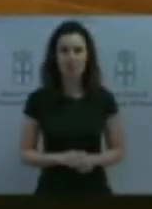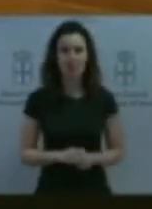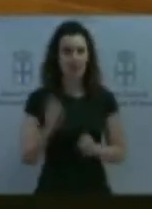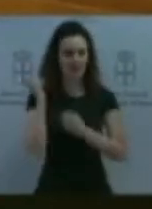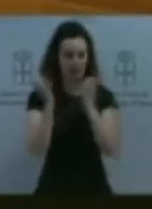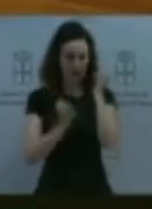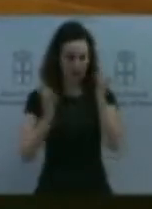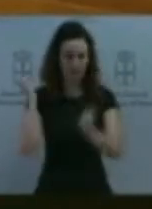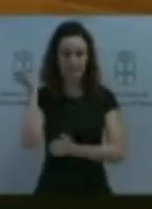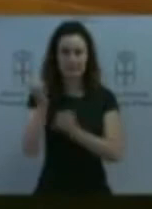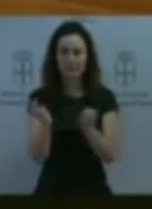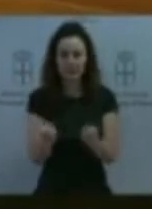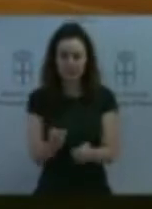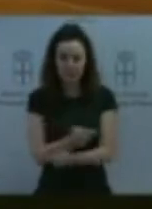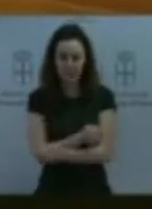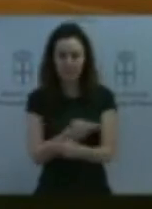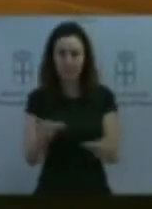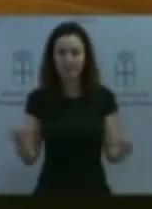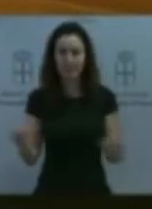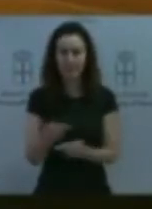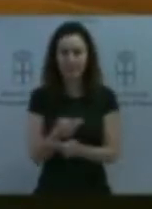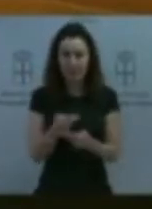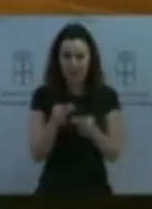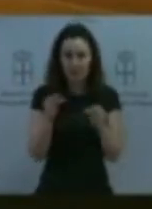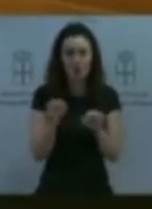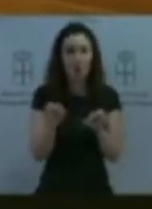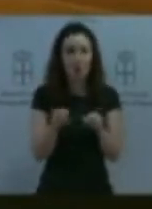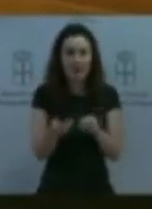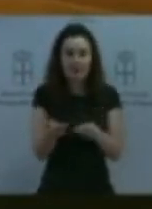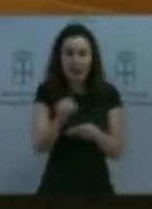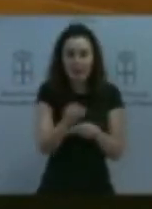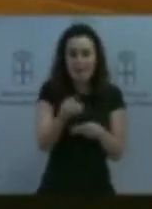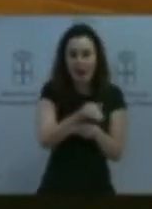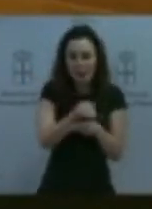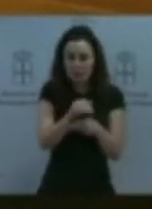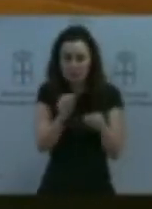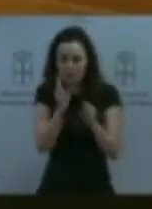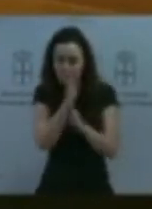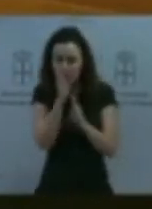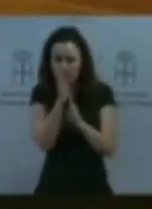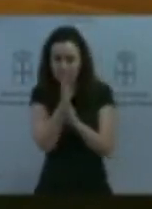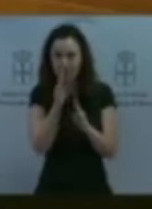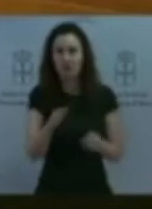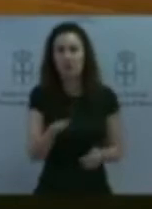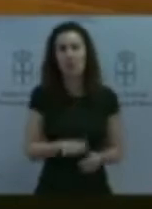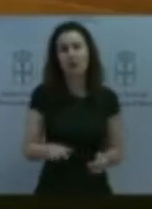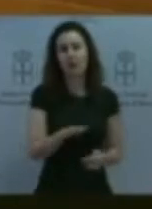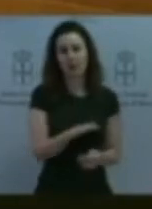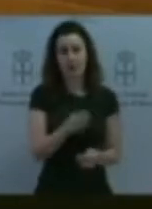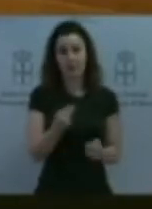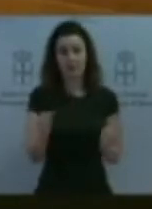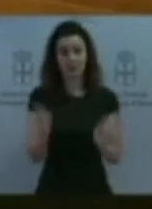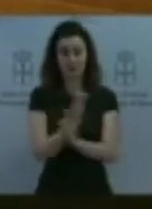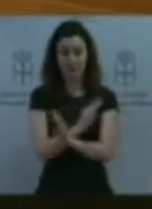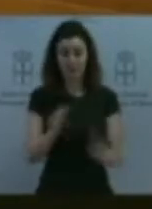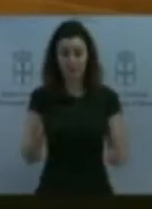anidan y se protegen a través de en la zona del ocle, es decir, en las praderas submarinas que tenemos. Es